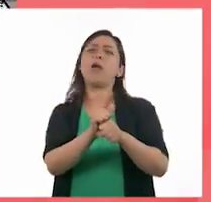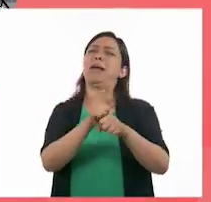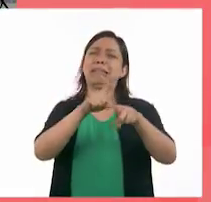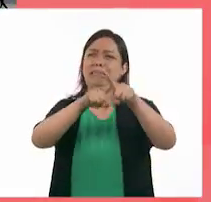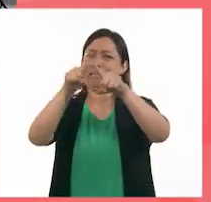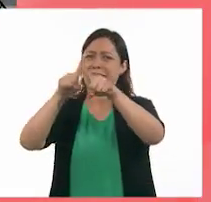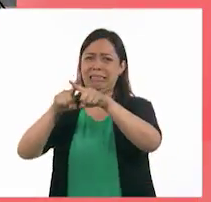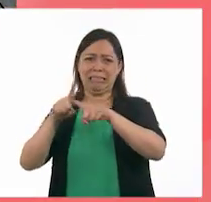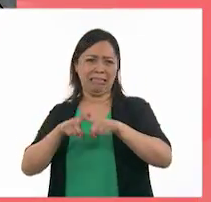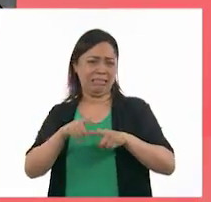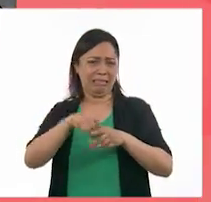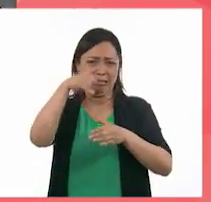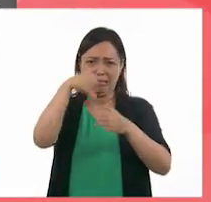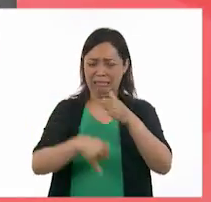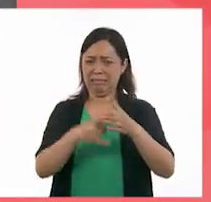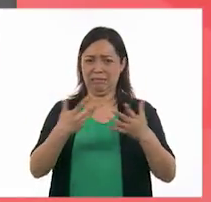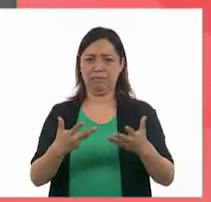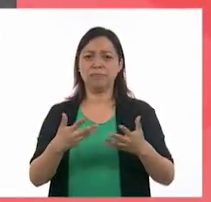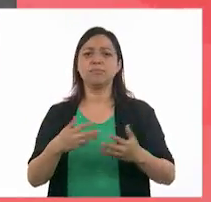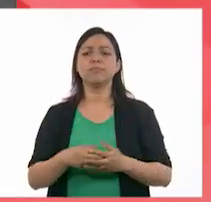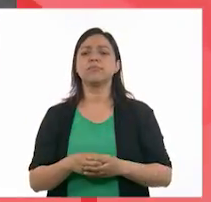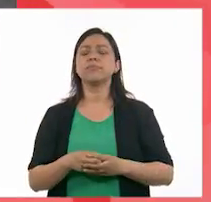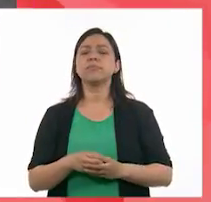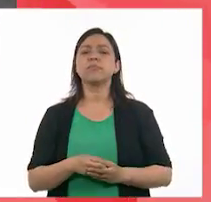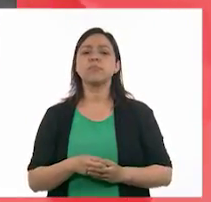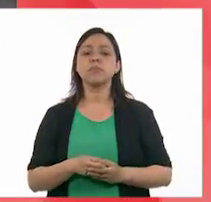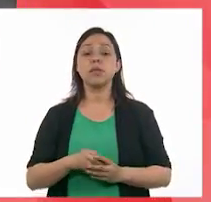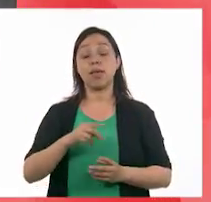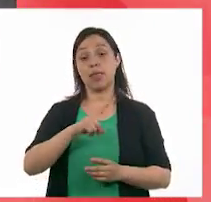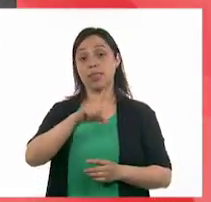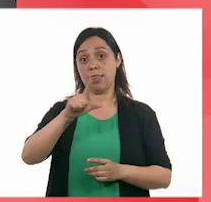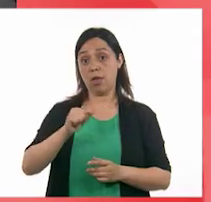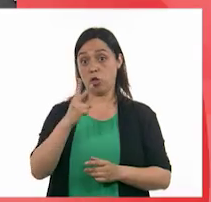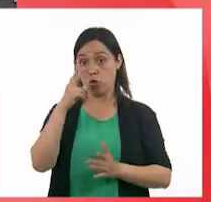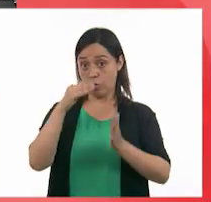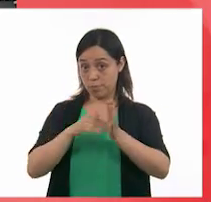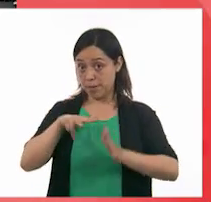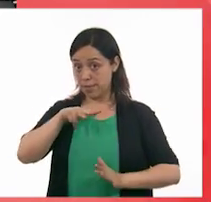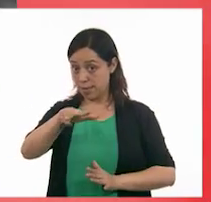arraigada a nuestra ciudad. Y bueno, precisamente en el 2018,